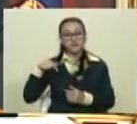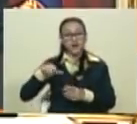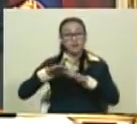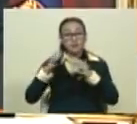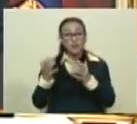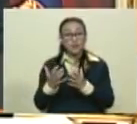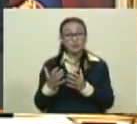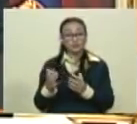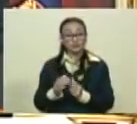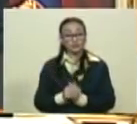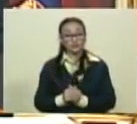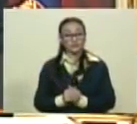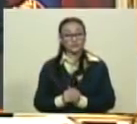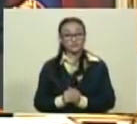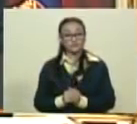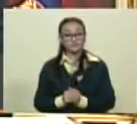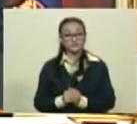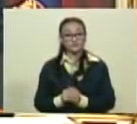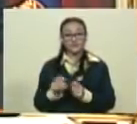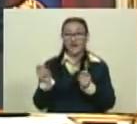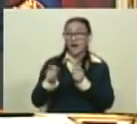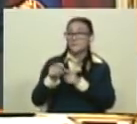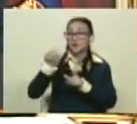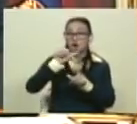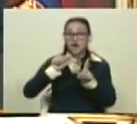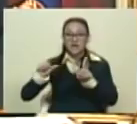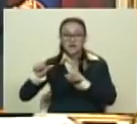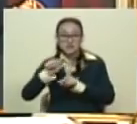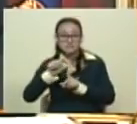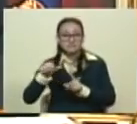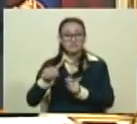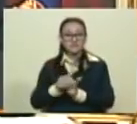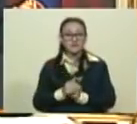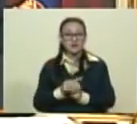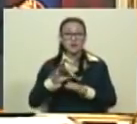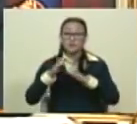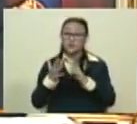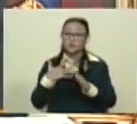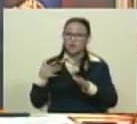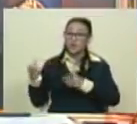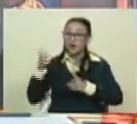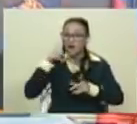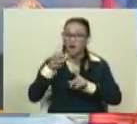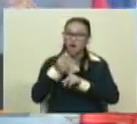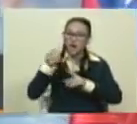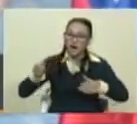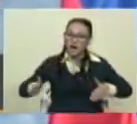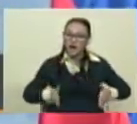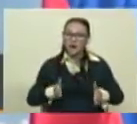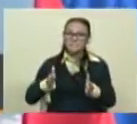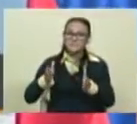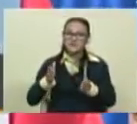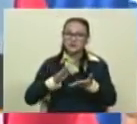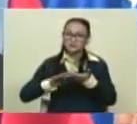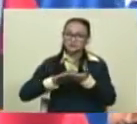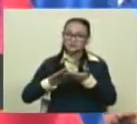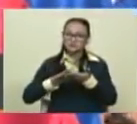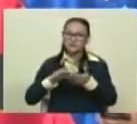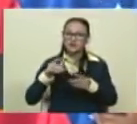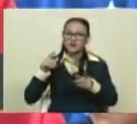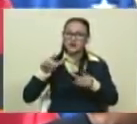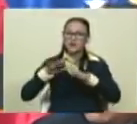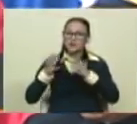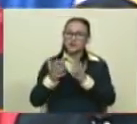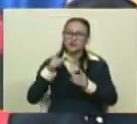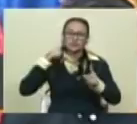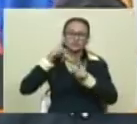amenazado por el cambio climático, y para que el mundo pueda lograr el camino que la humanidad ha soñado durante